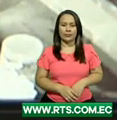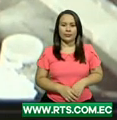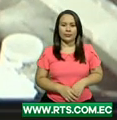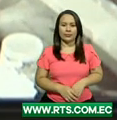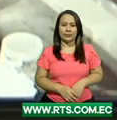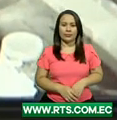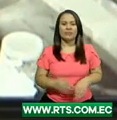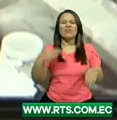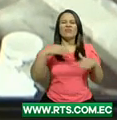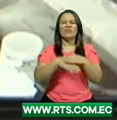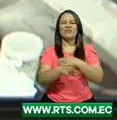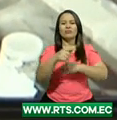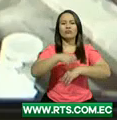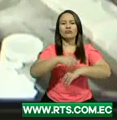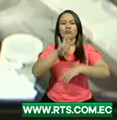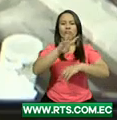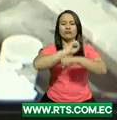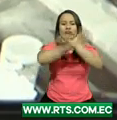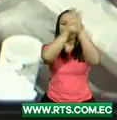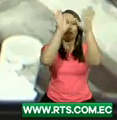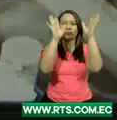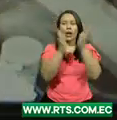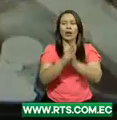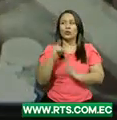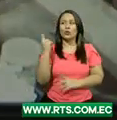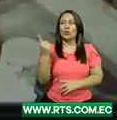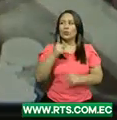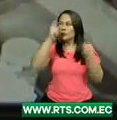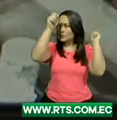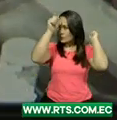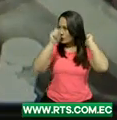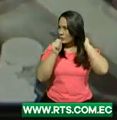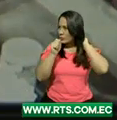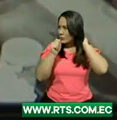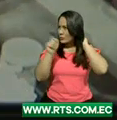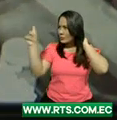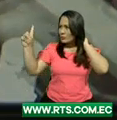ingreso a las cuatro de la madrugada solo y con una gorra